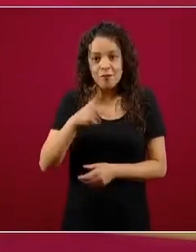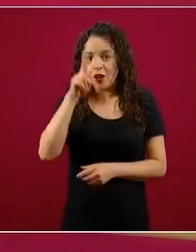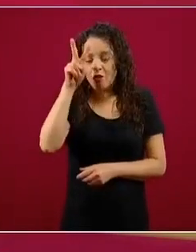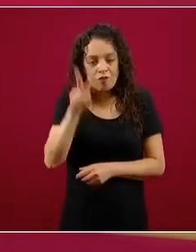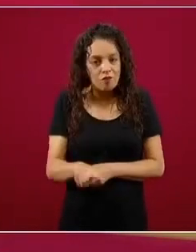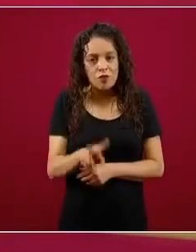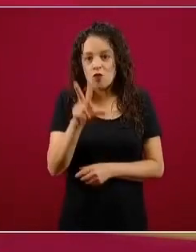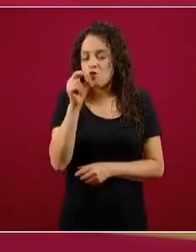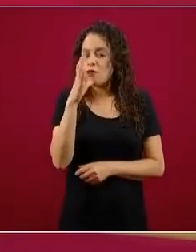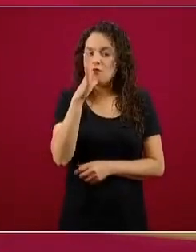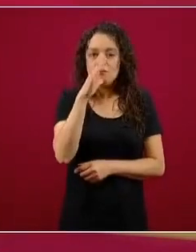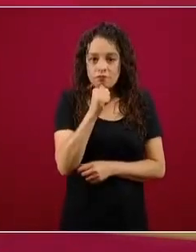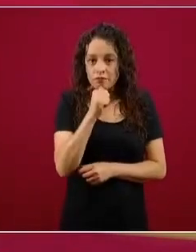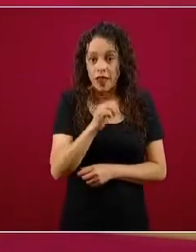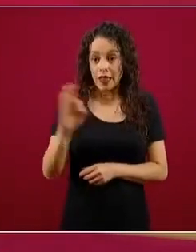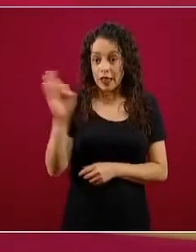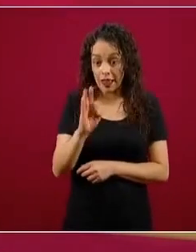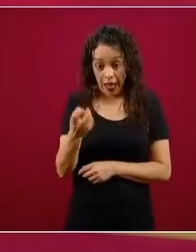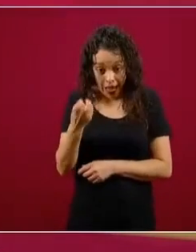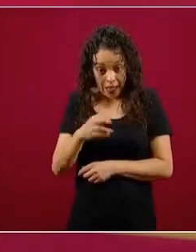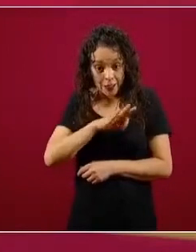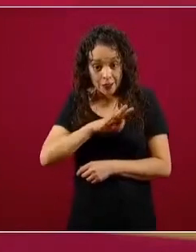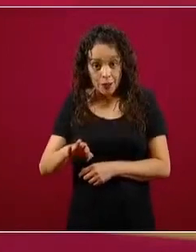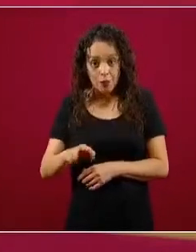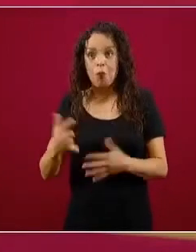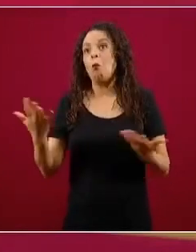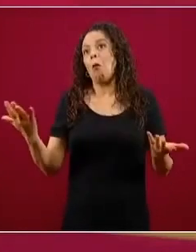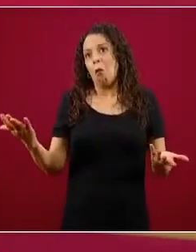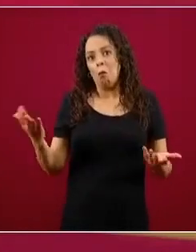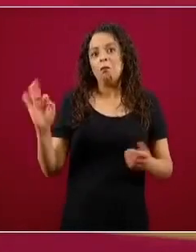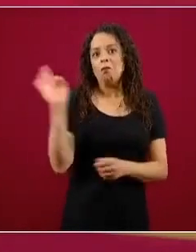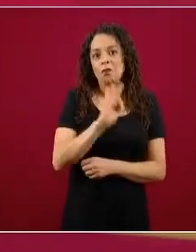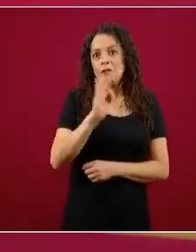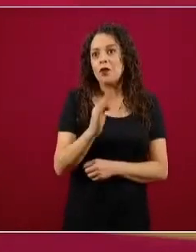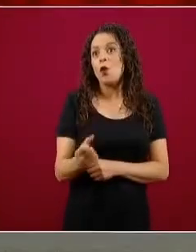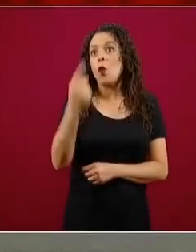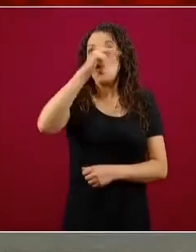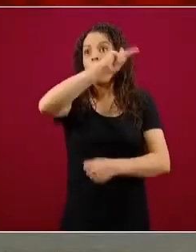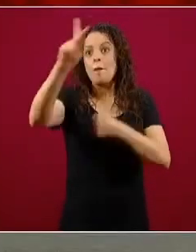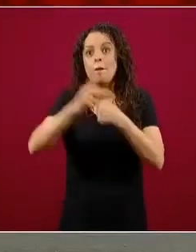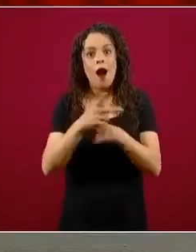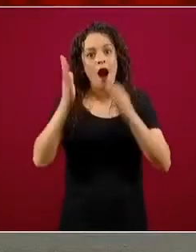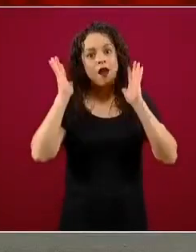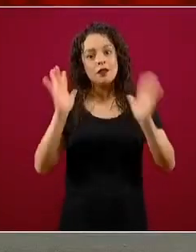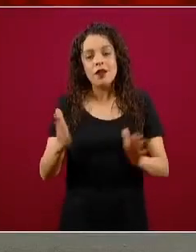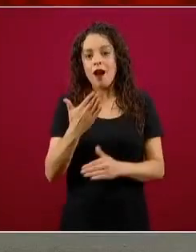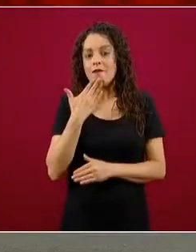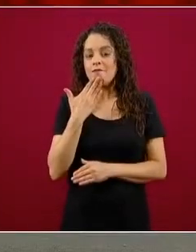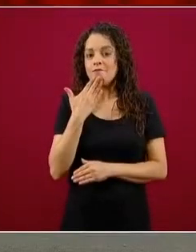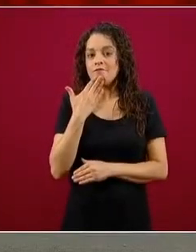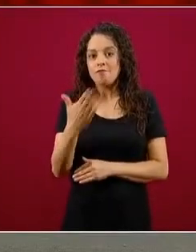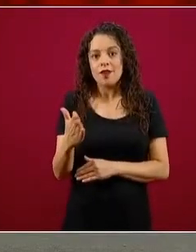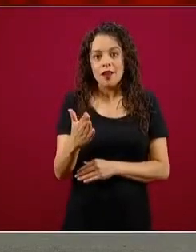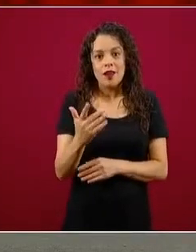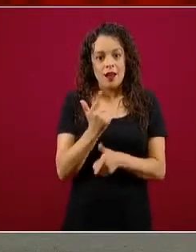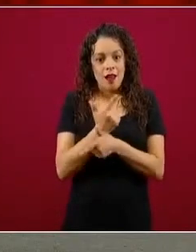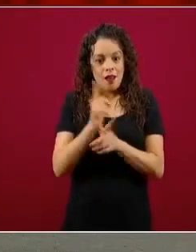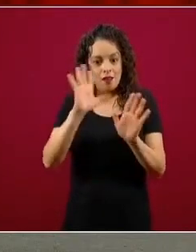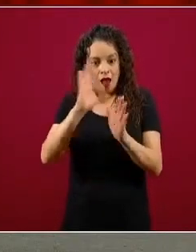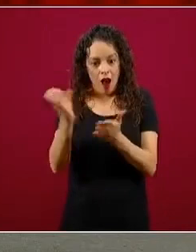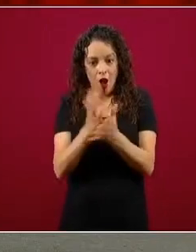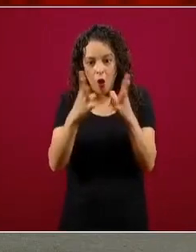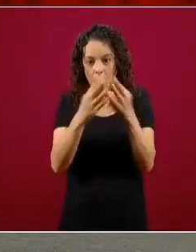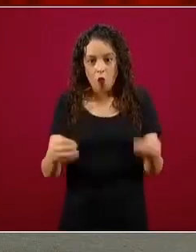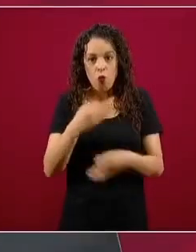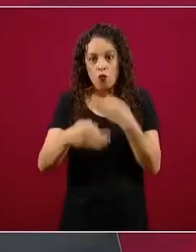caso, tendríamos al menos algún país que lo haya logrado. Y los países que han tenido un control epidémico, que